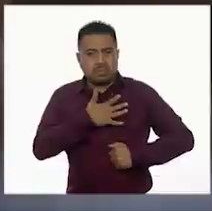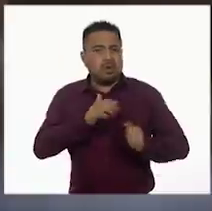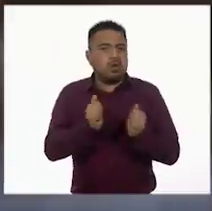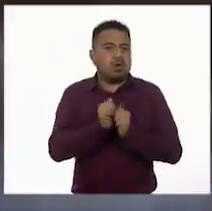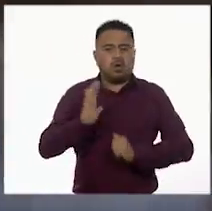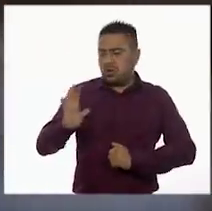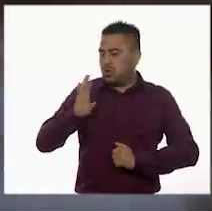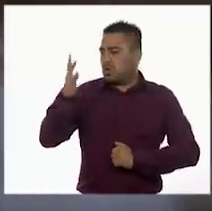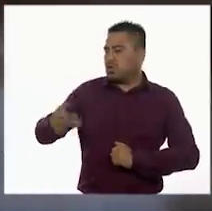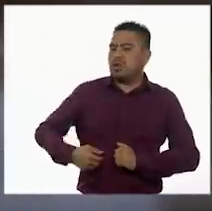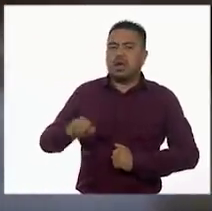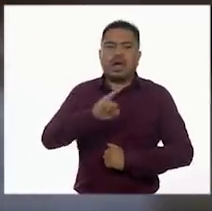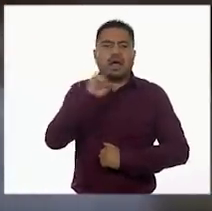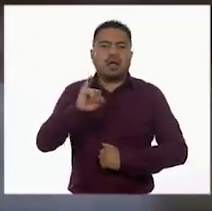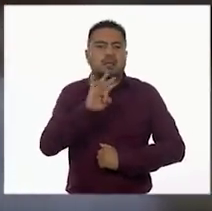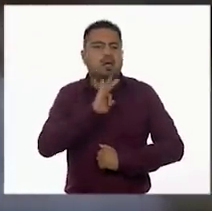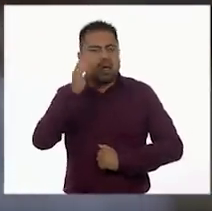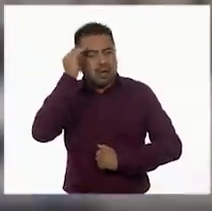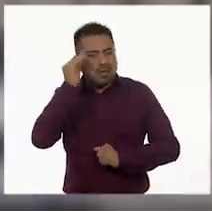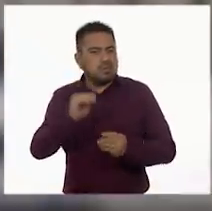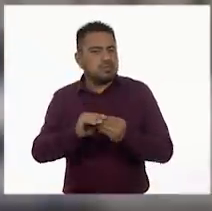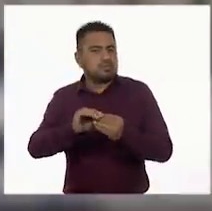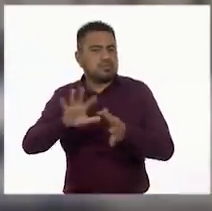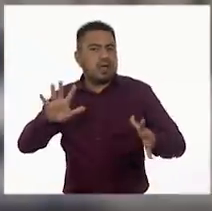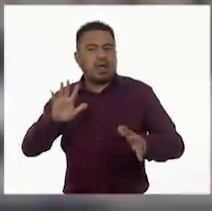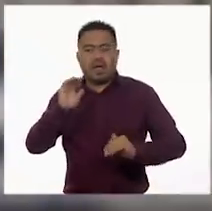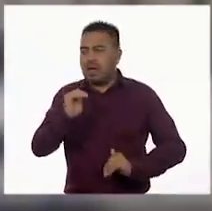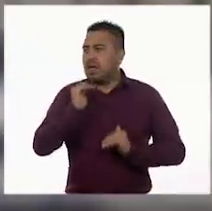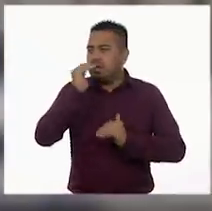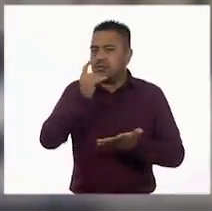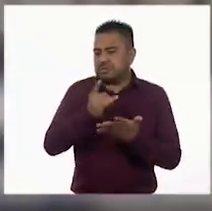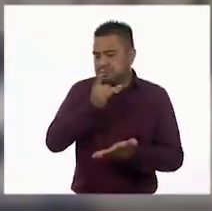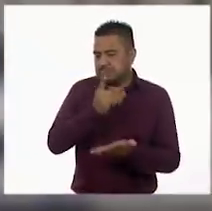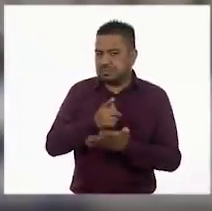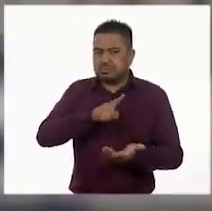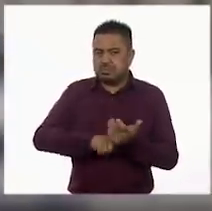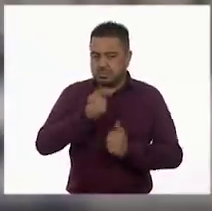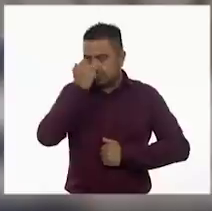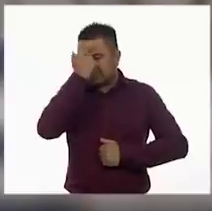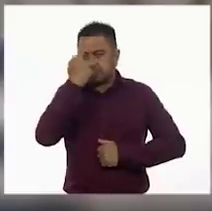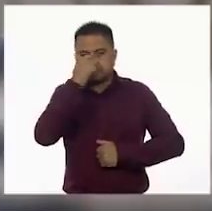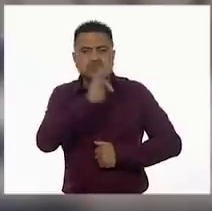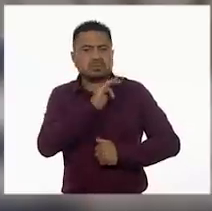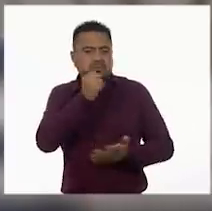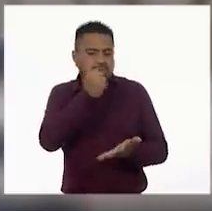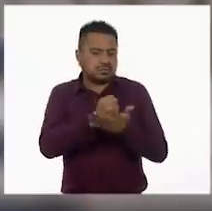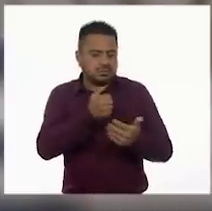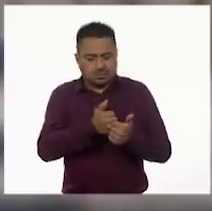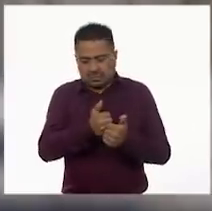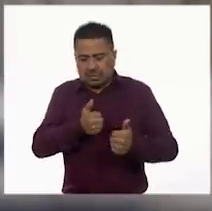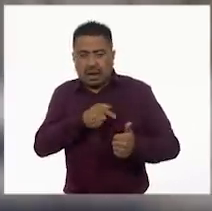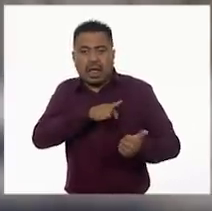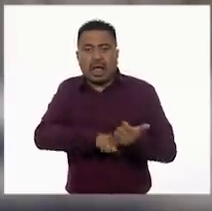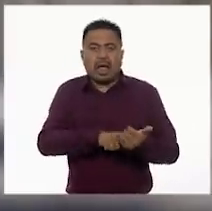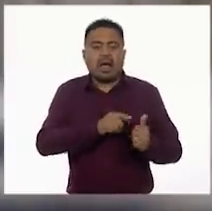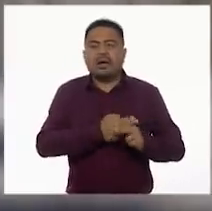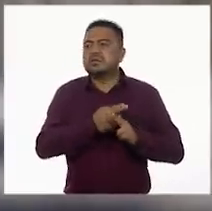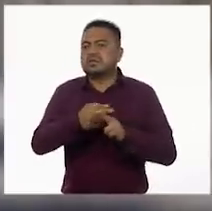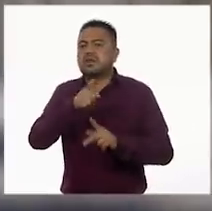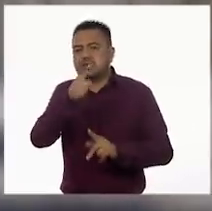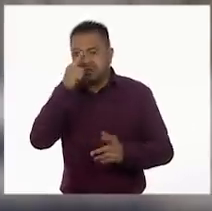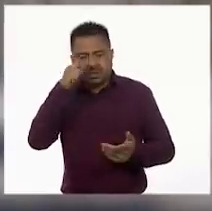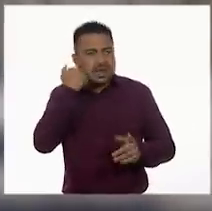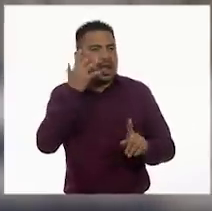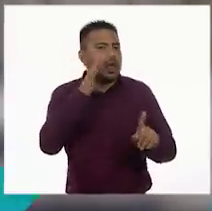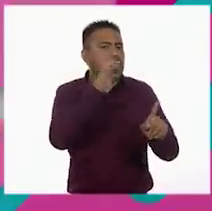un orgullo que nunca podré olvidar. Los límites solamente se crearon para marcar la distancia hasta donde tú